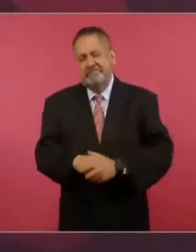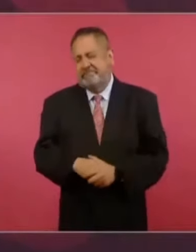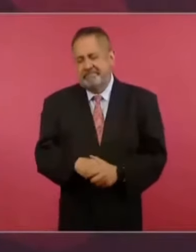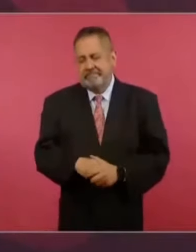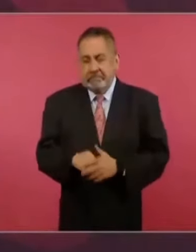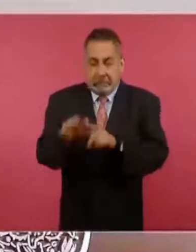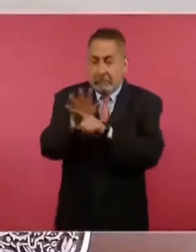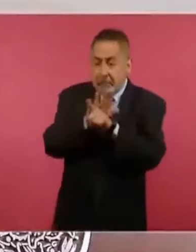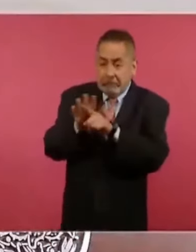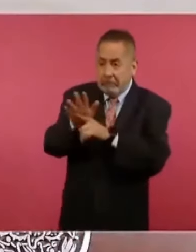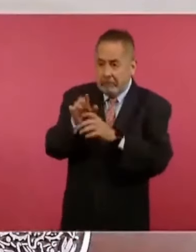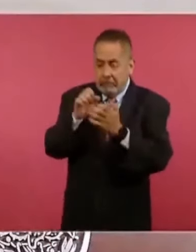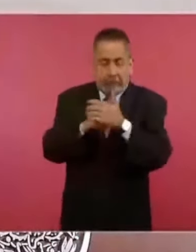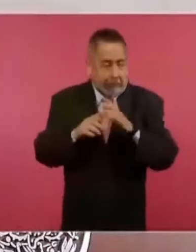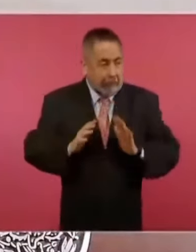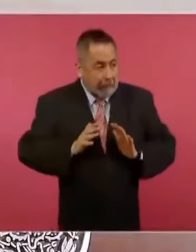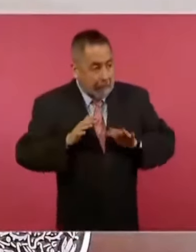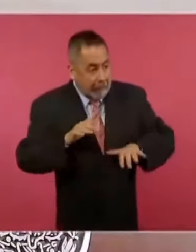engatusarlo,